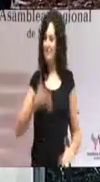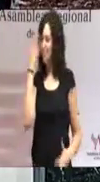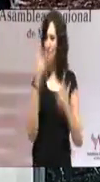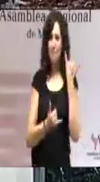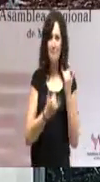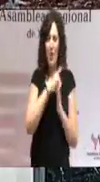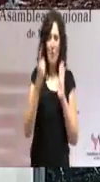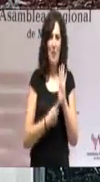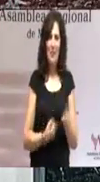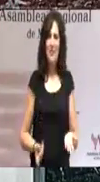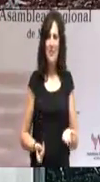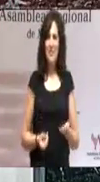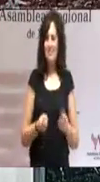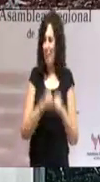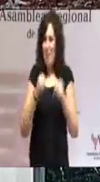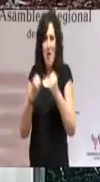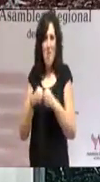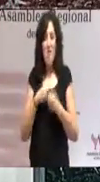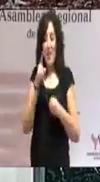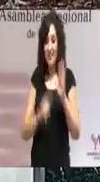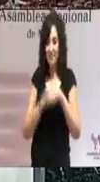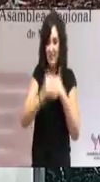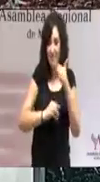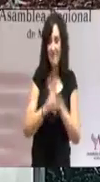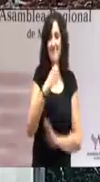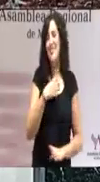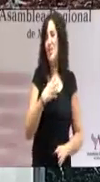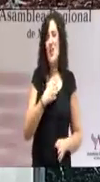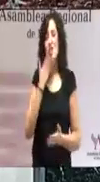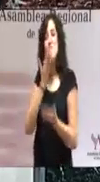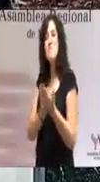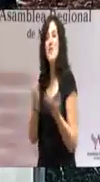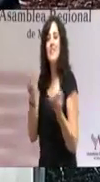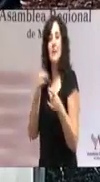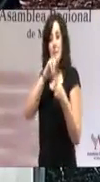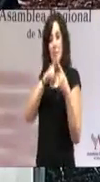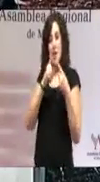presidente. Así no podemos avanzar. Y yo le pido, primero,